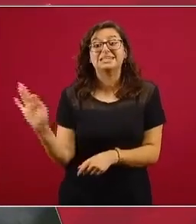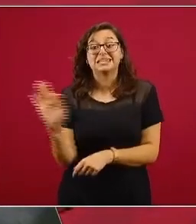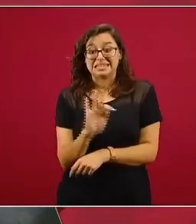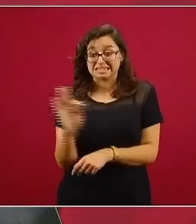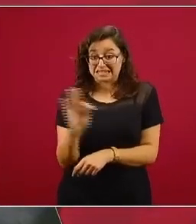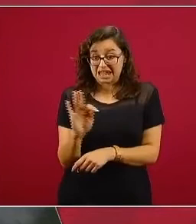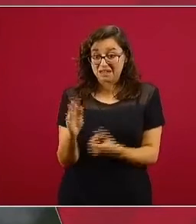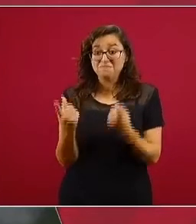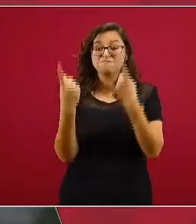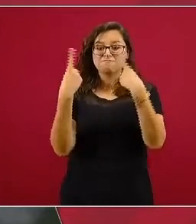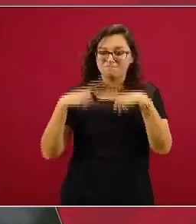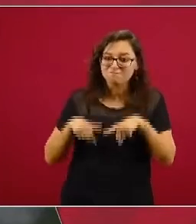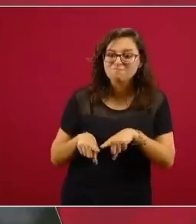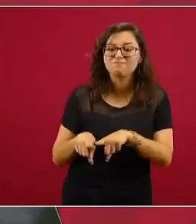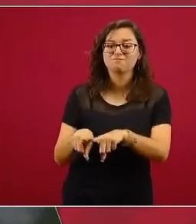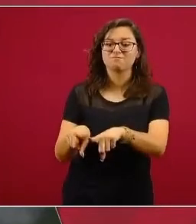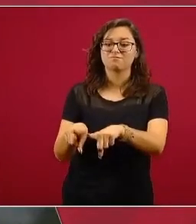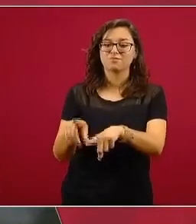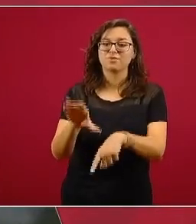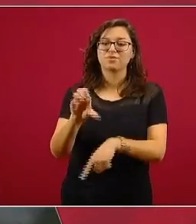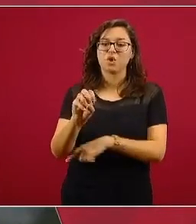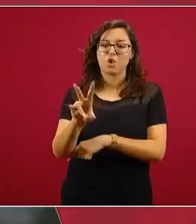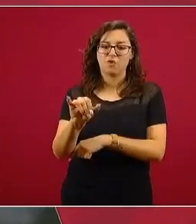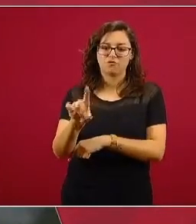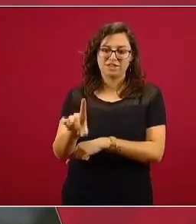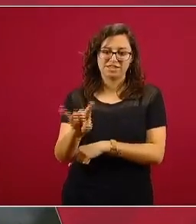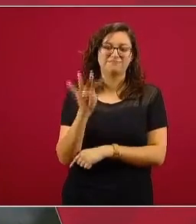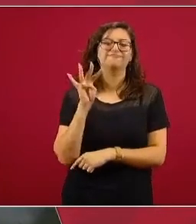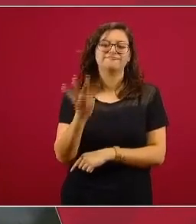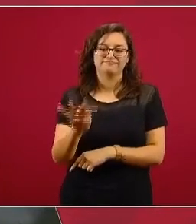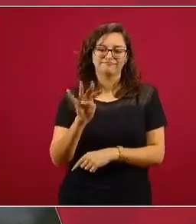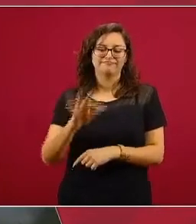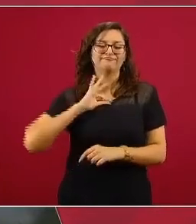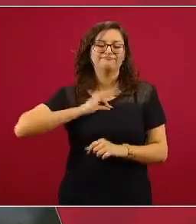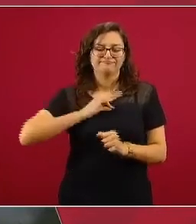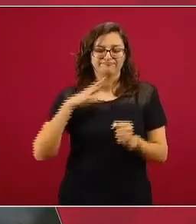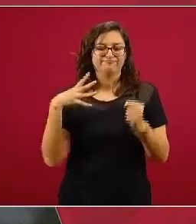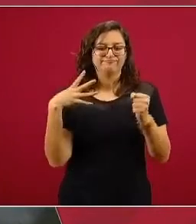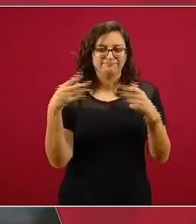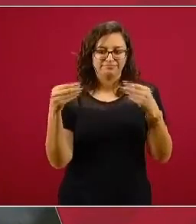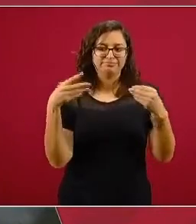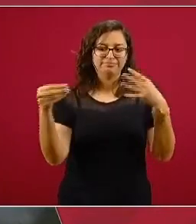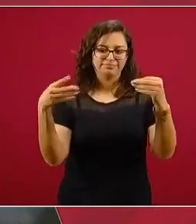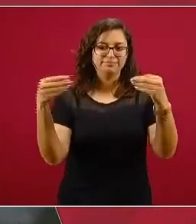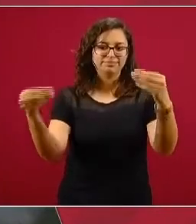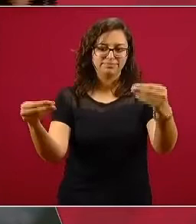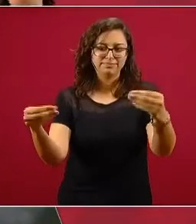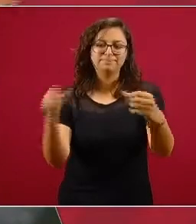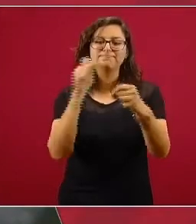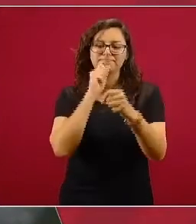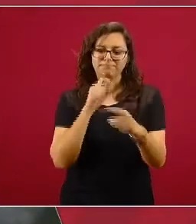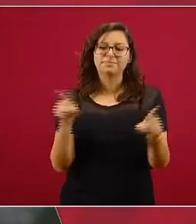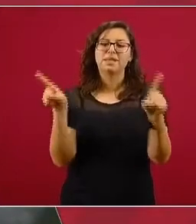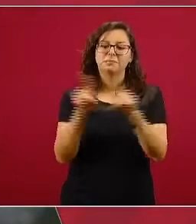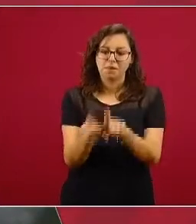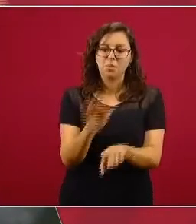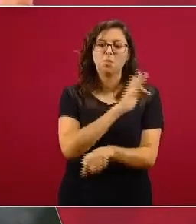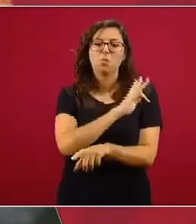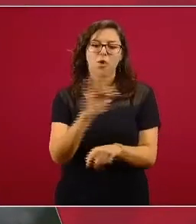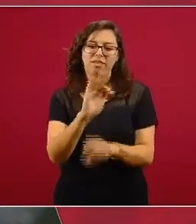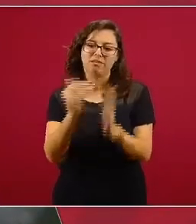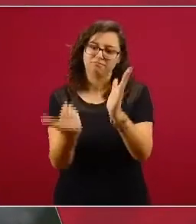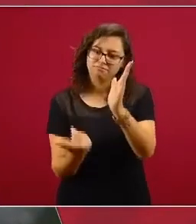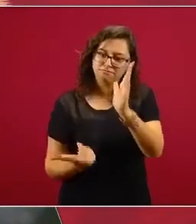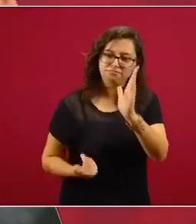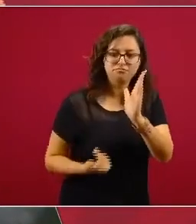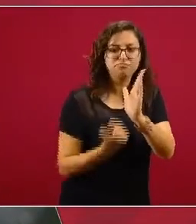además de la influenza, COVID-19, la pandemia causada por el SARS-CoV-2, también repunte o